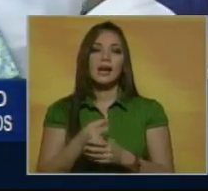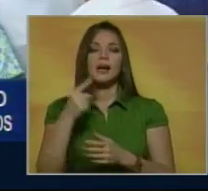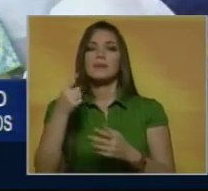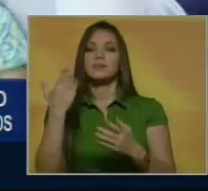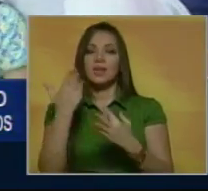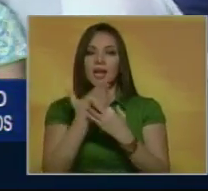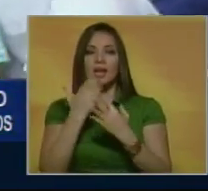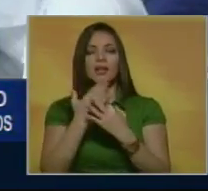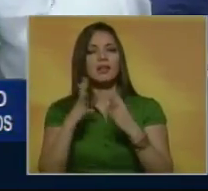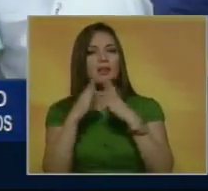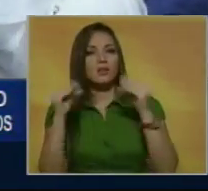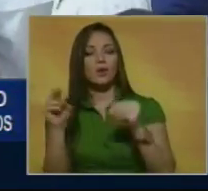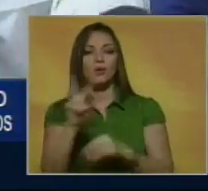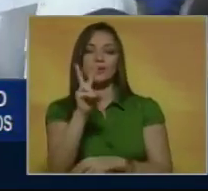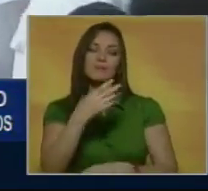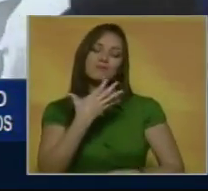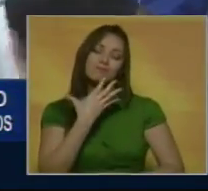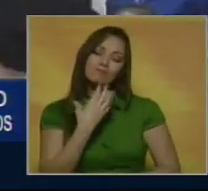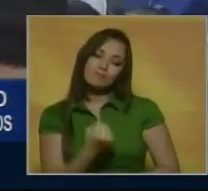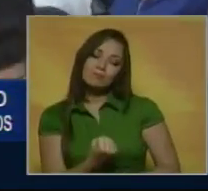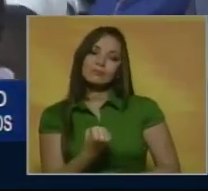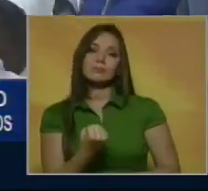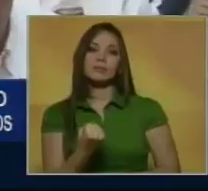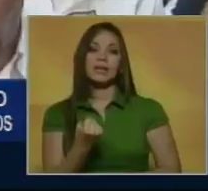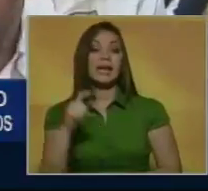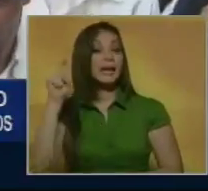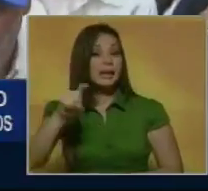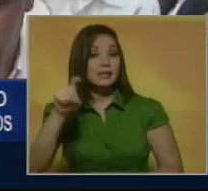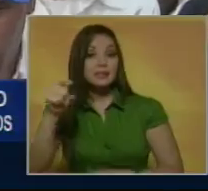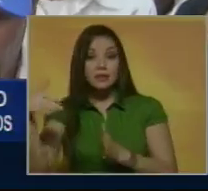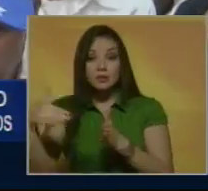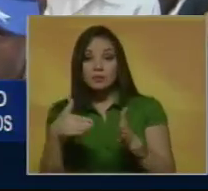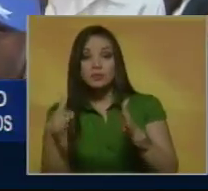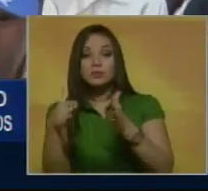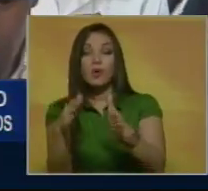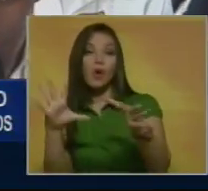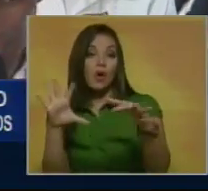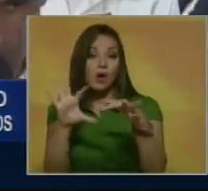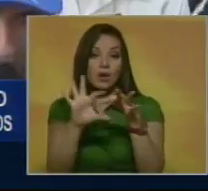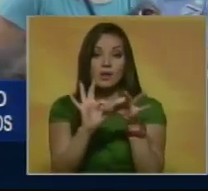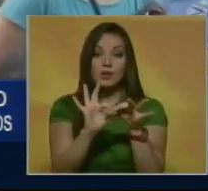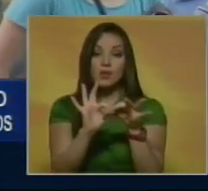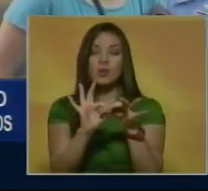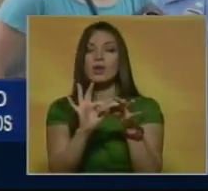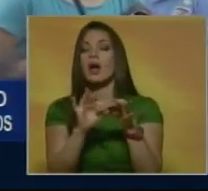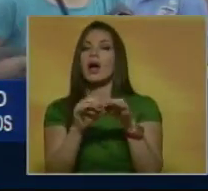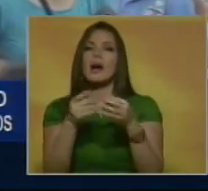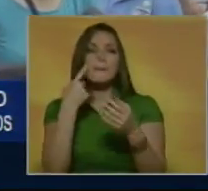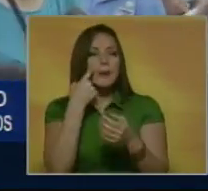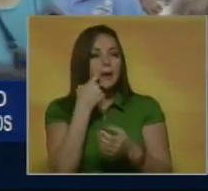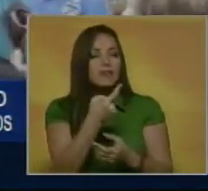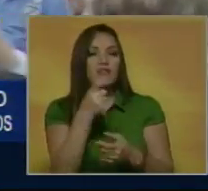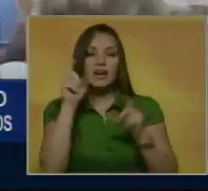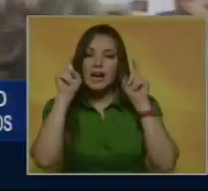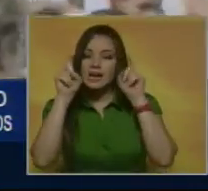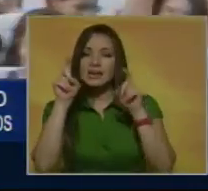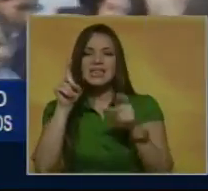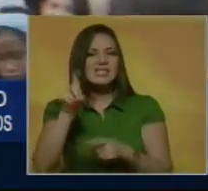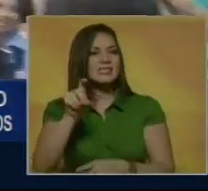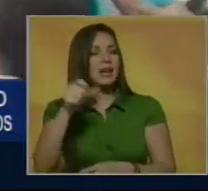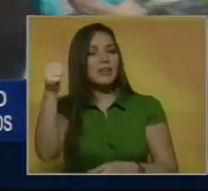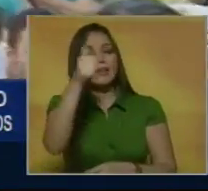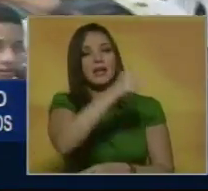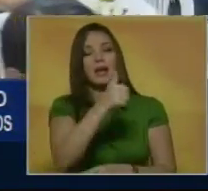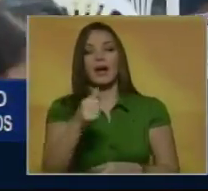los venezolanos. Señala que es necesario reconducirlo y articularlo atendiendo las necesidades de todos los